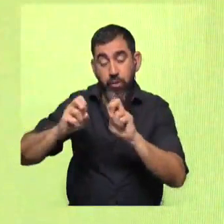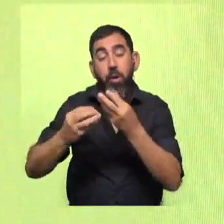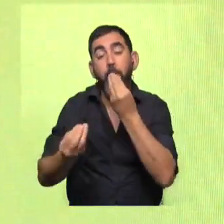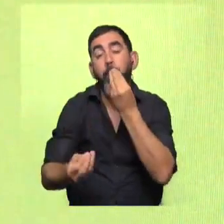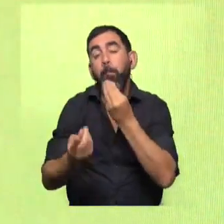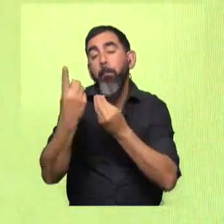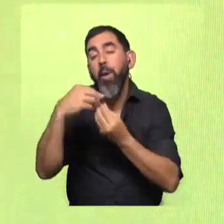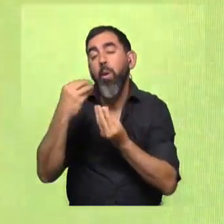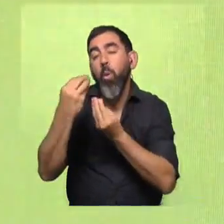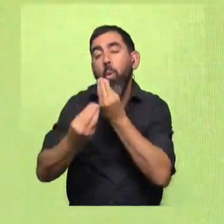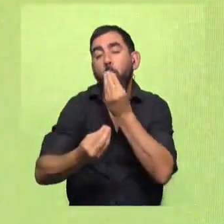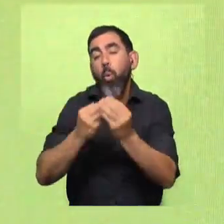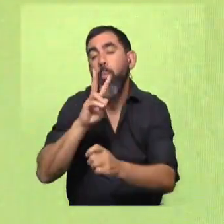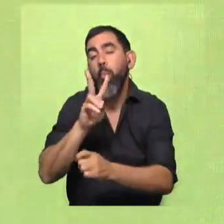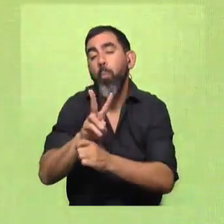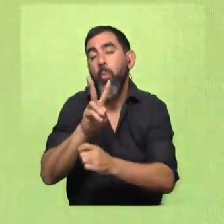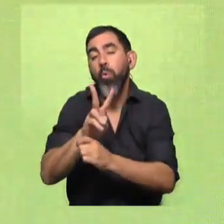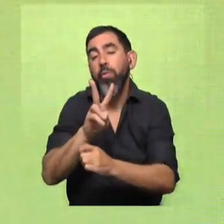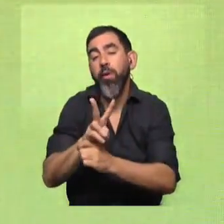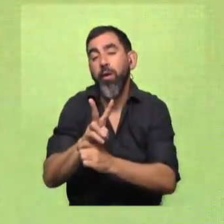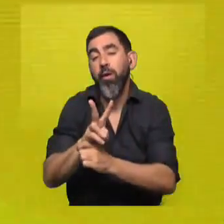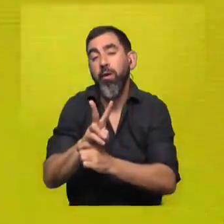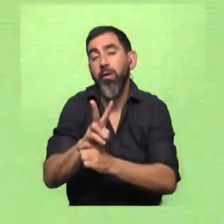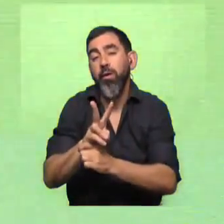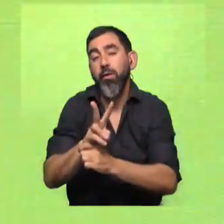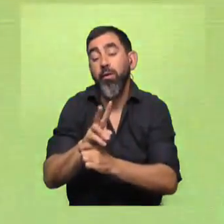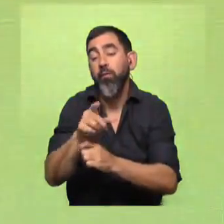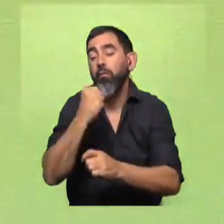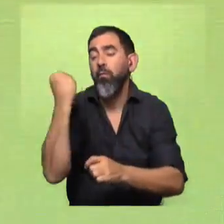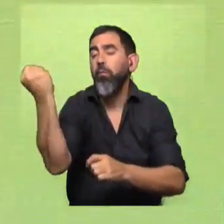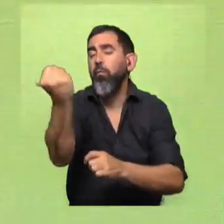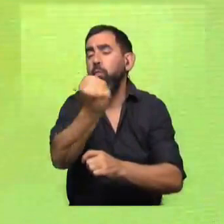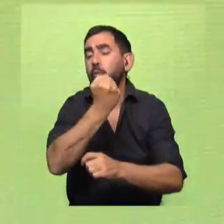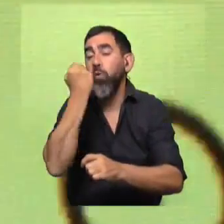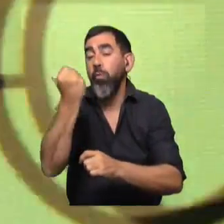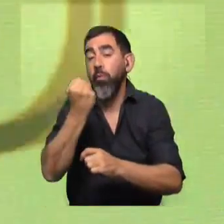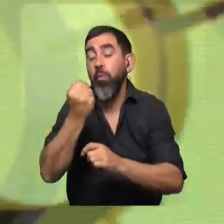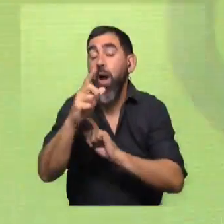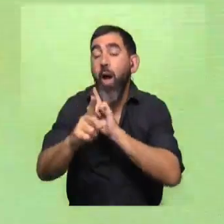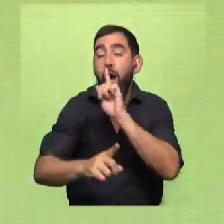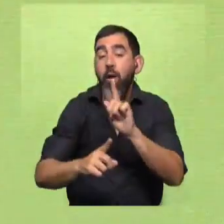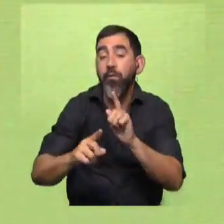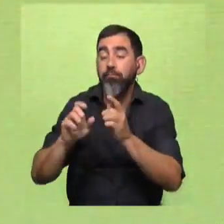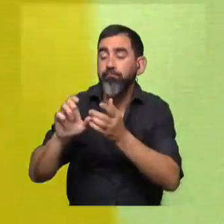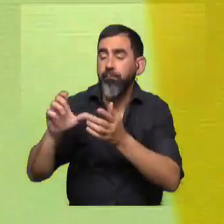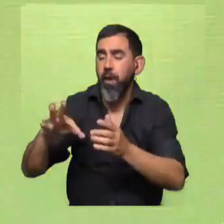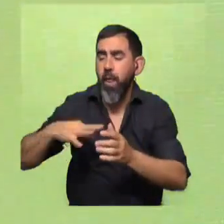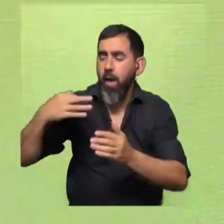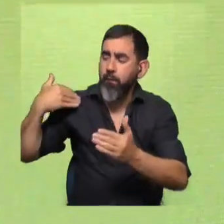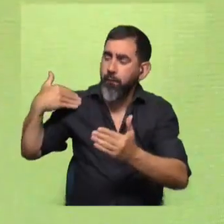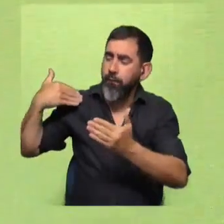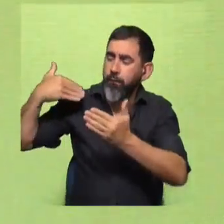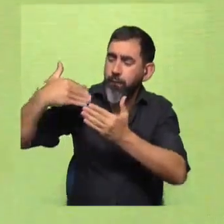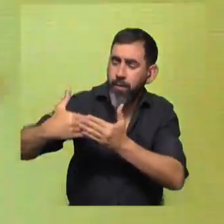cómo se protege, y esto si se quiere es un poquito más burocrático, pero es clave, porque invertir a veces una vida en generar